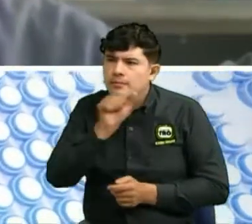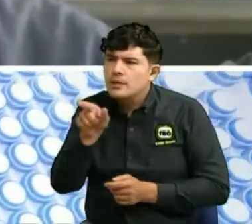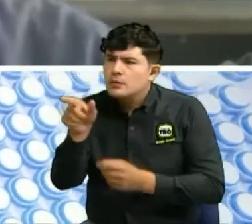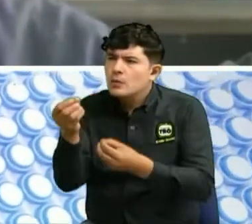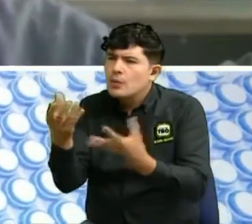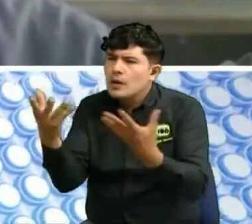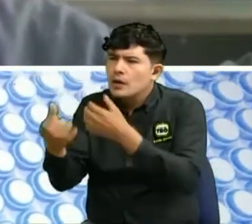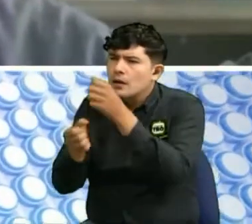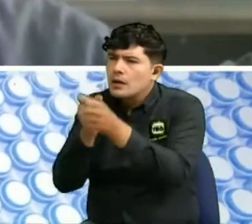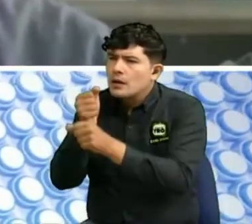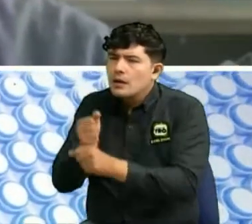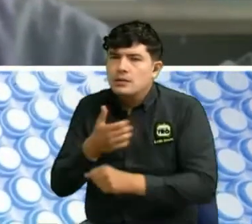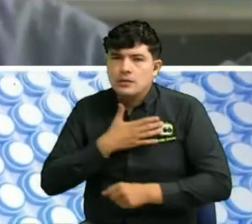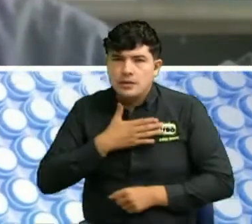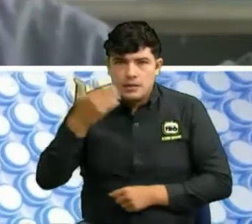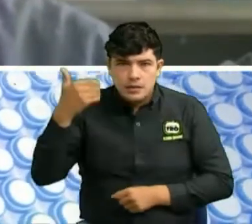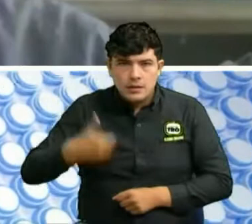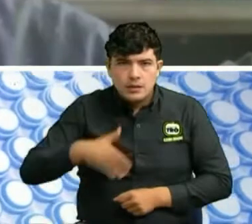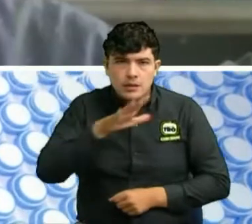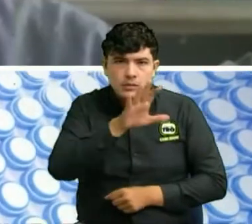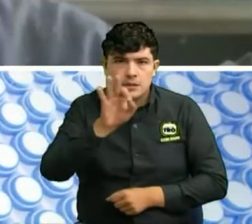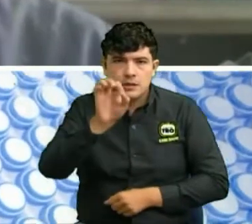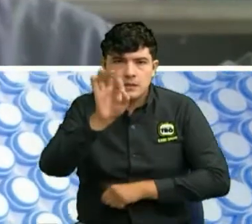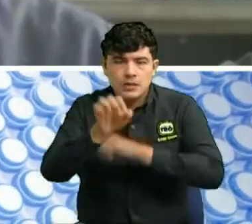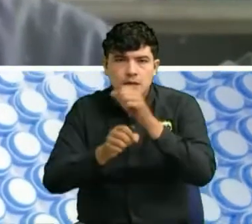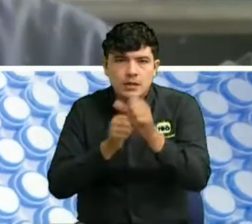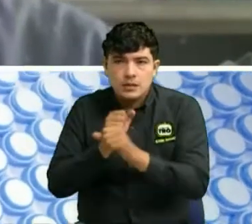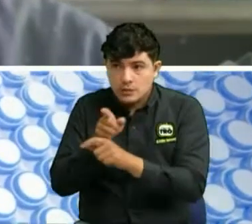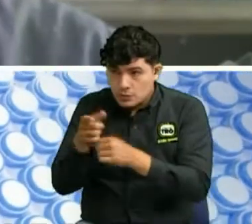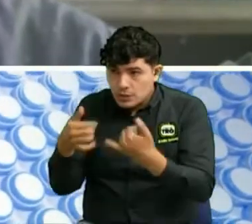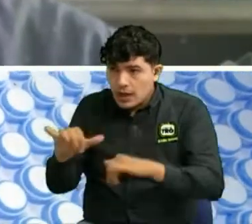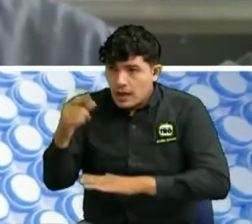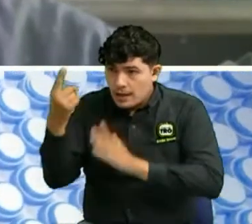Ricardo? 58 años. ¿Y